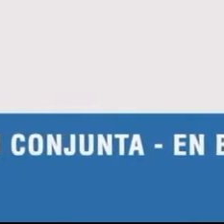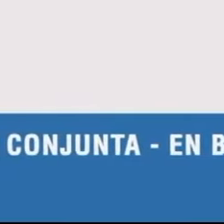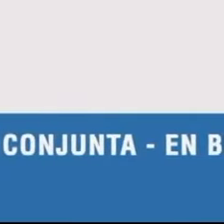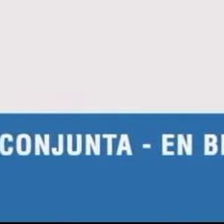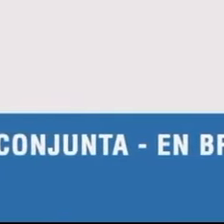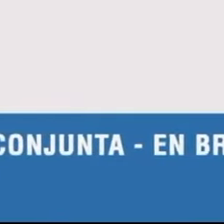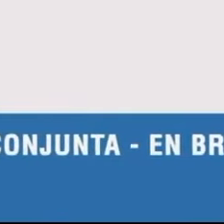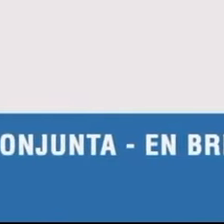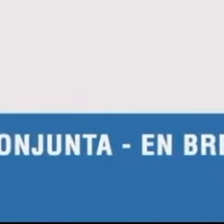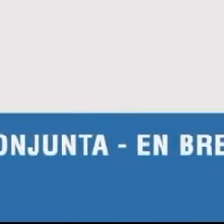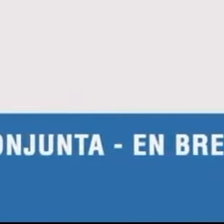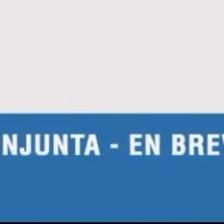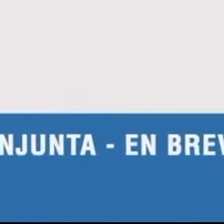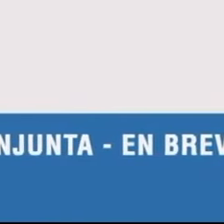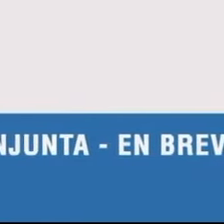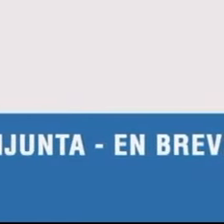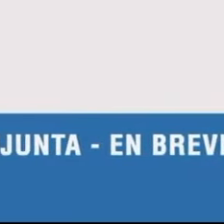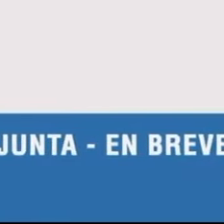el